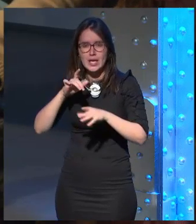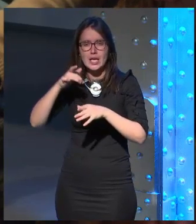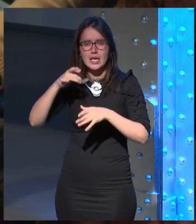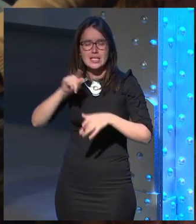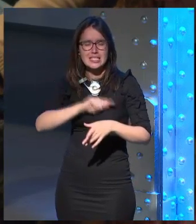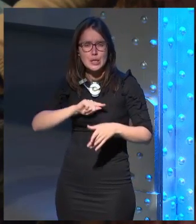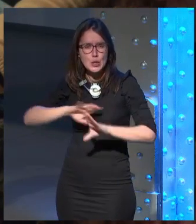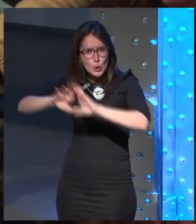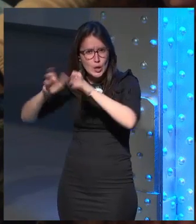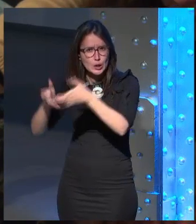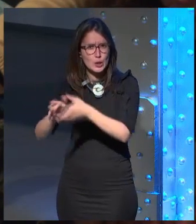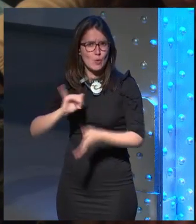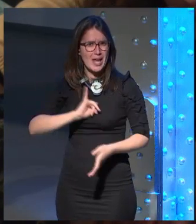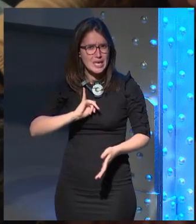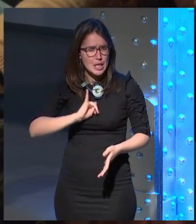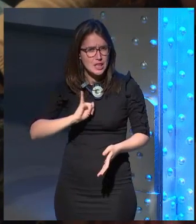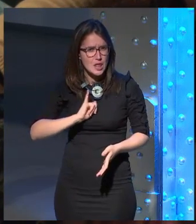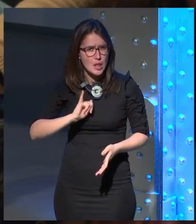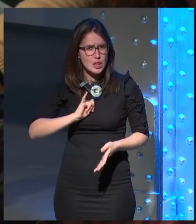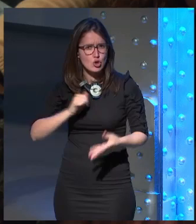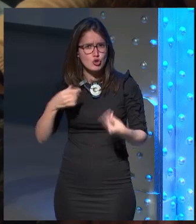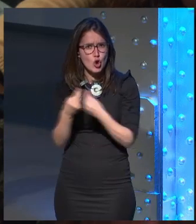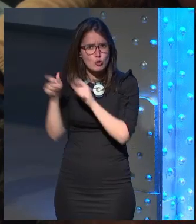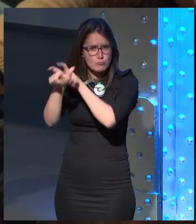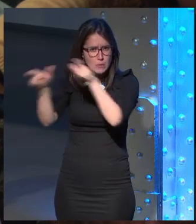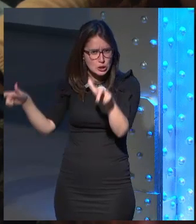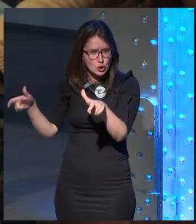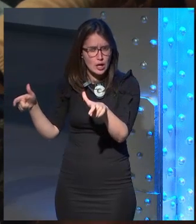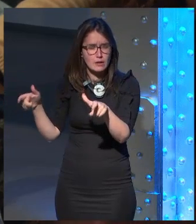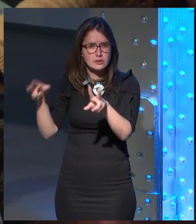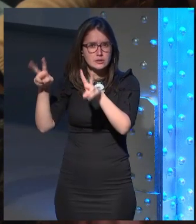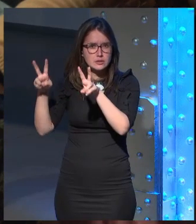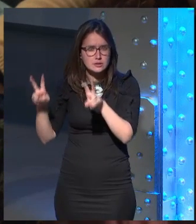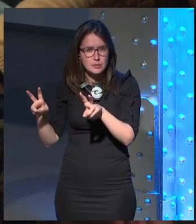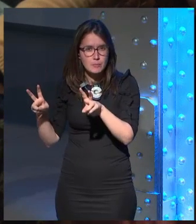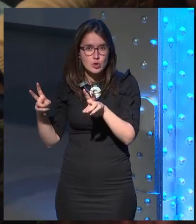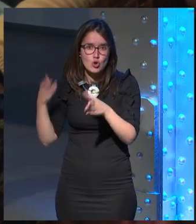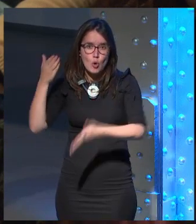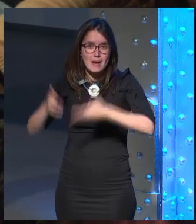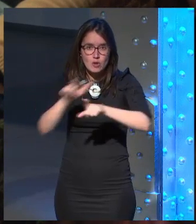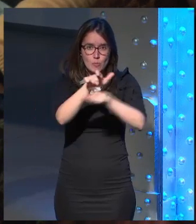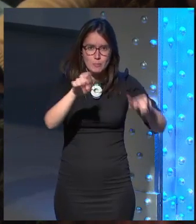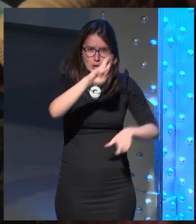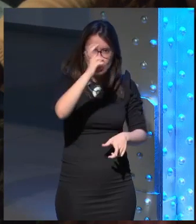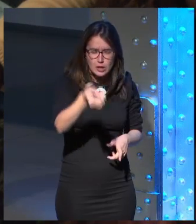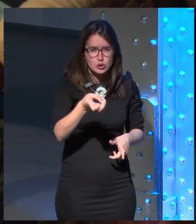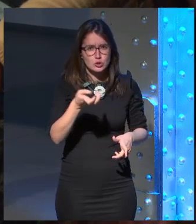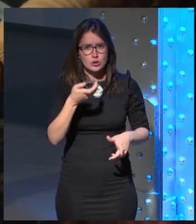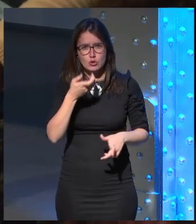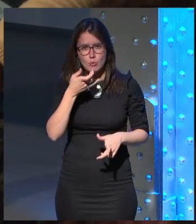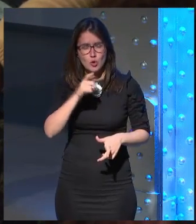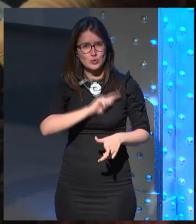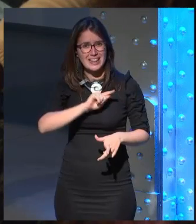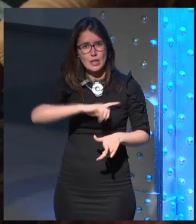colectivo, alguna identidad con esa gente respecto al resto de las personas, como un